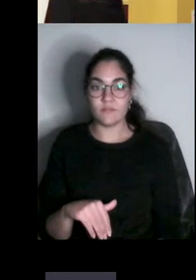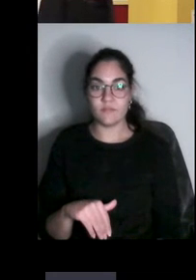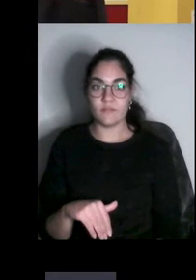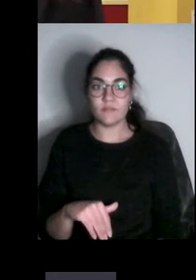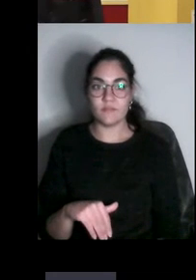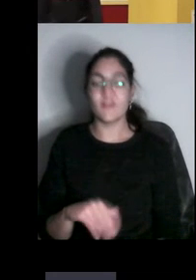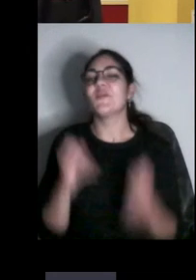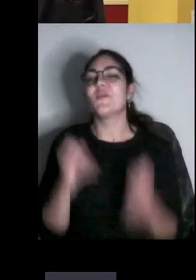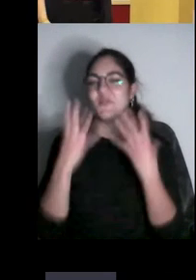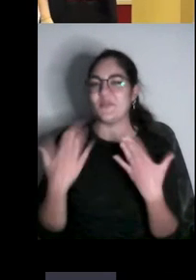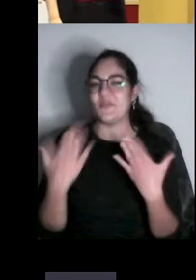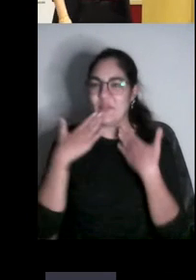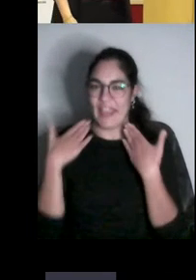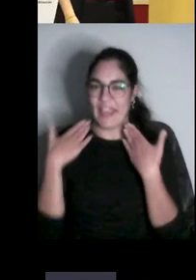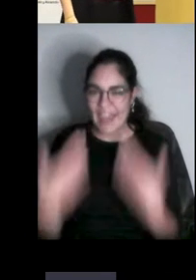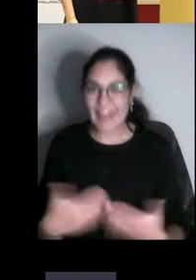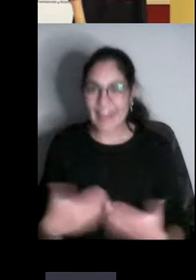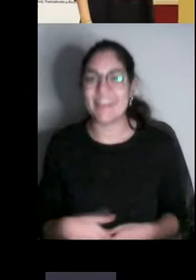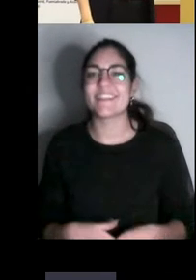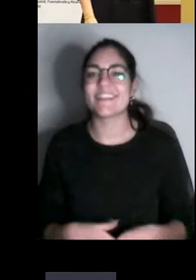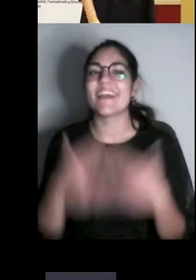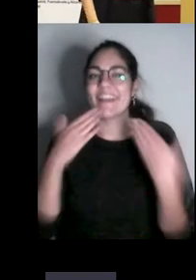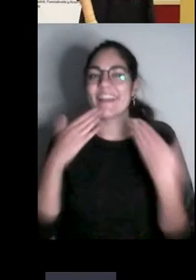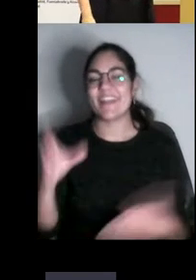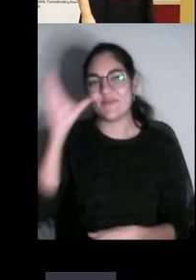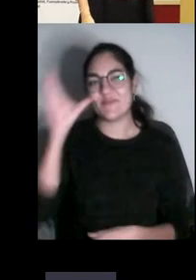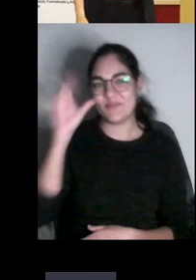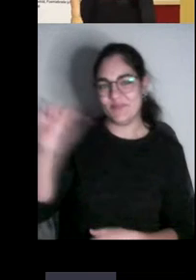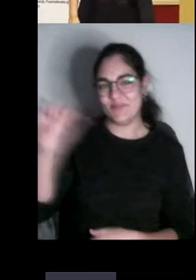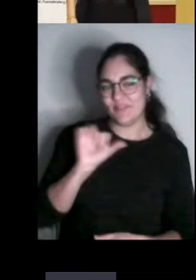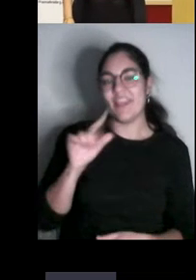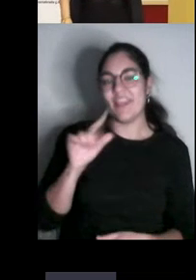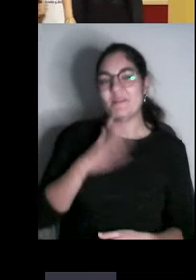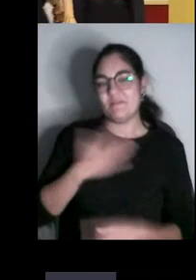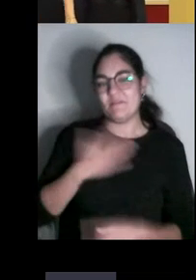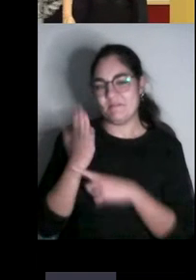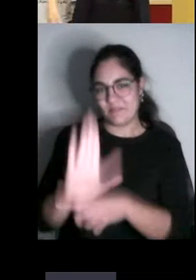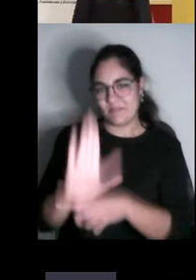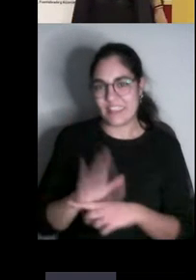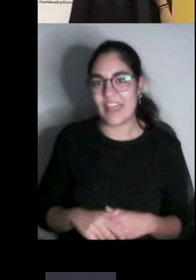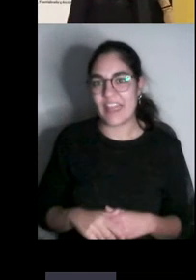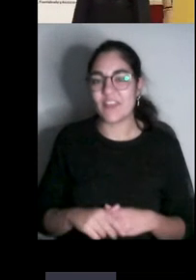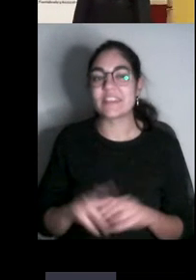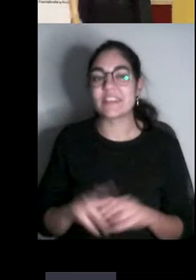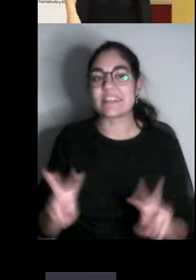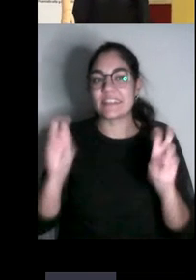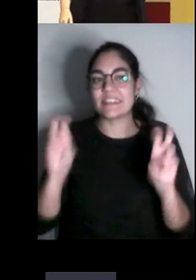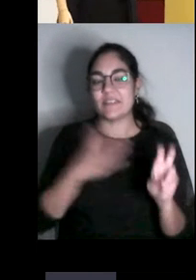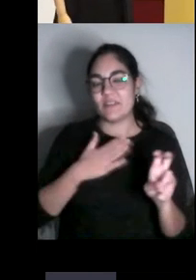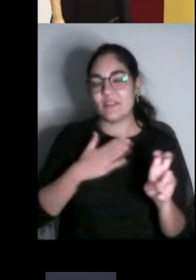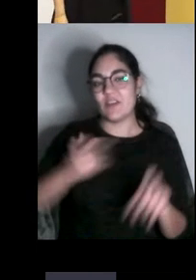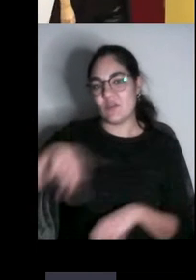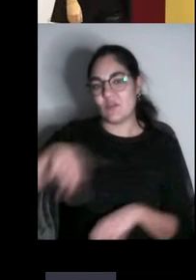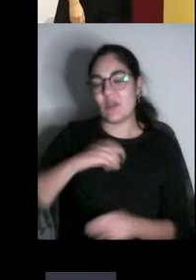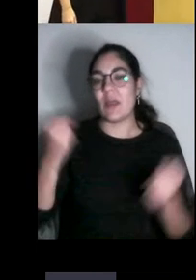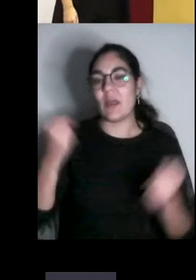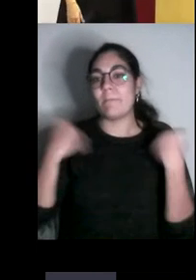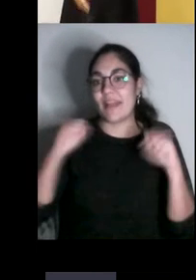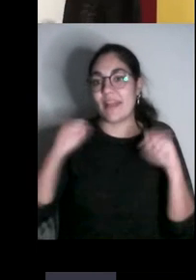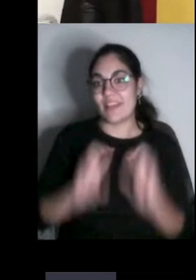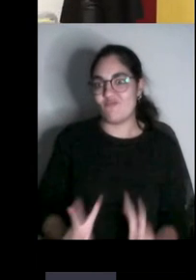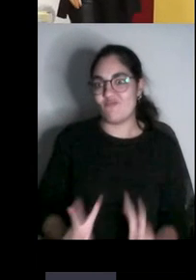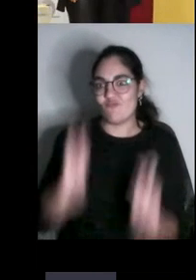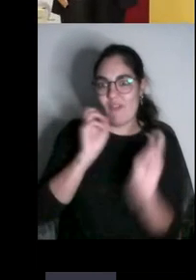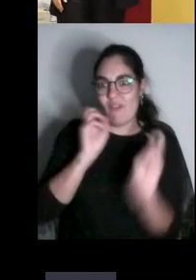bueno pues muchas gracias para atenderlos en estado de presentación de nuestro de las nuevas prácticas innovadoras basadas